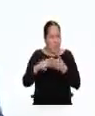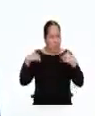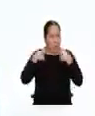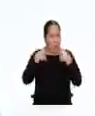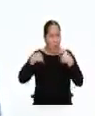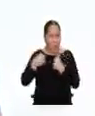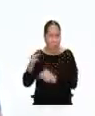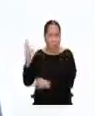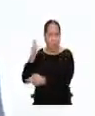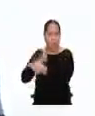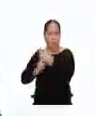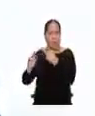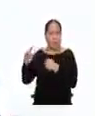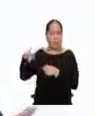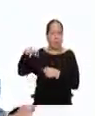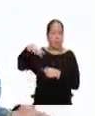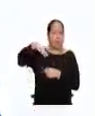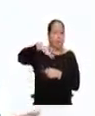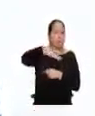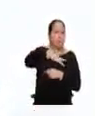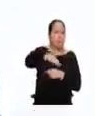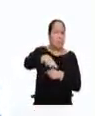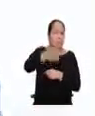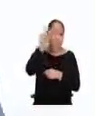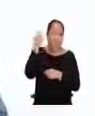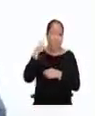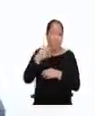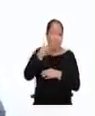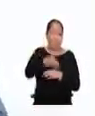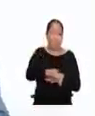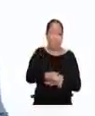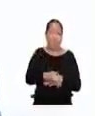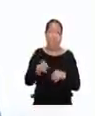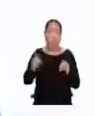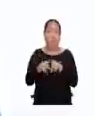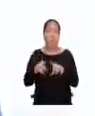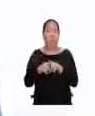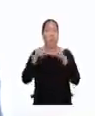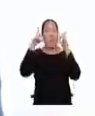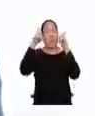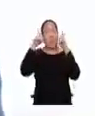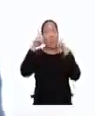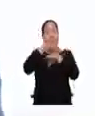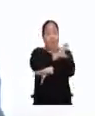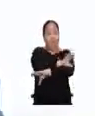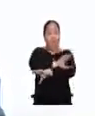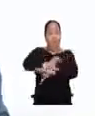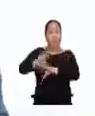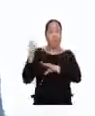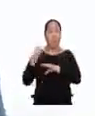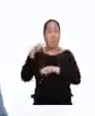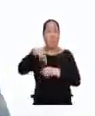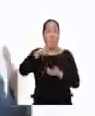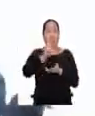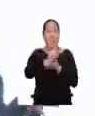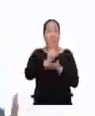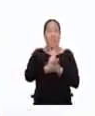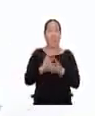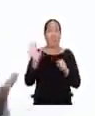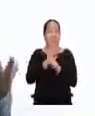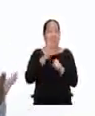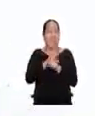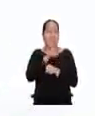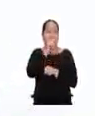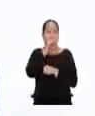que regresaban a lugares donde antes no estaban. O incluso las fotos de la Costa Verde en Lima, llena de